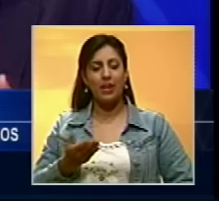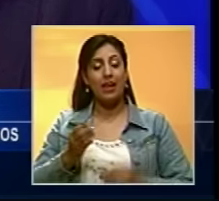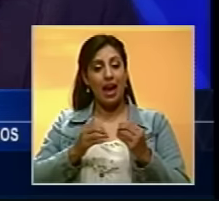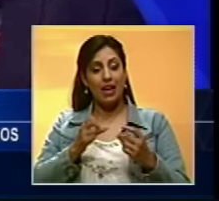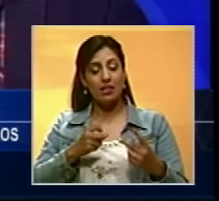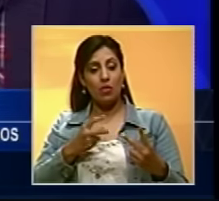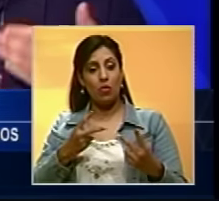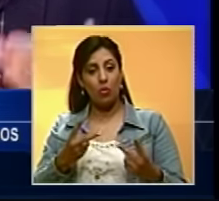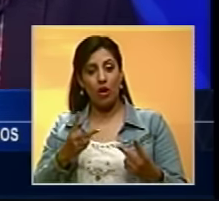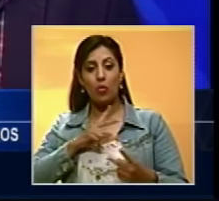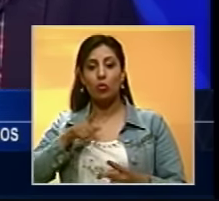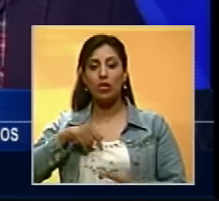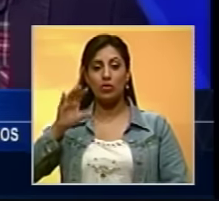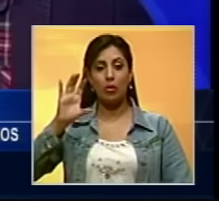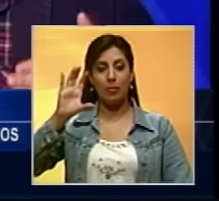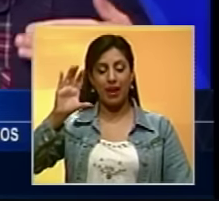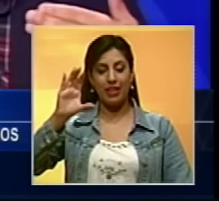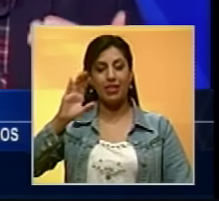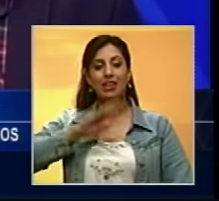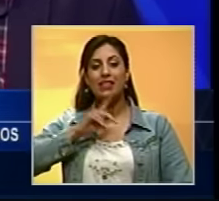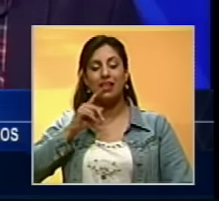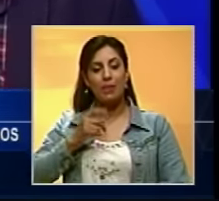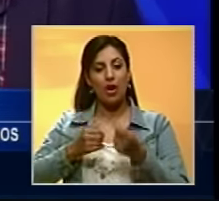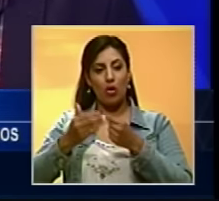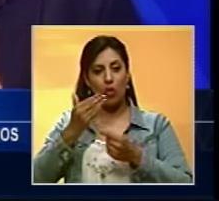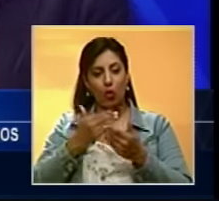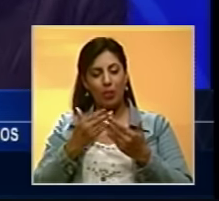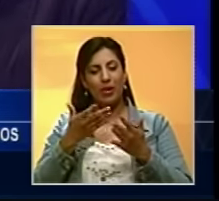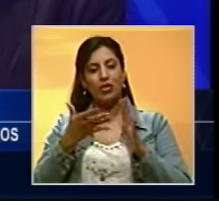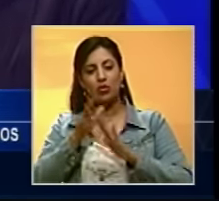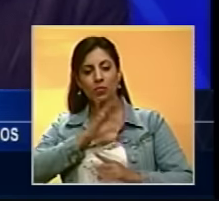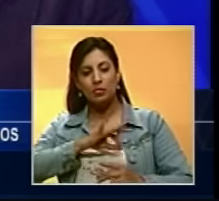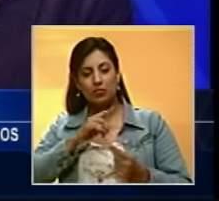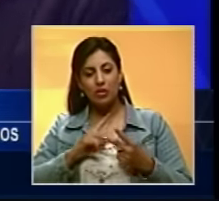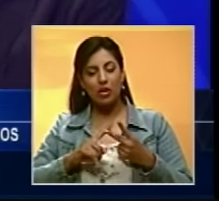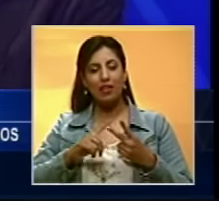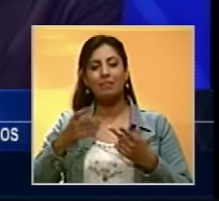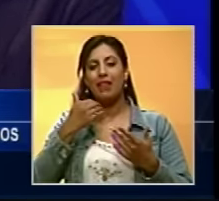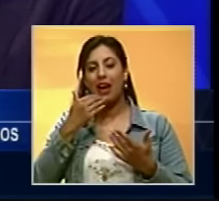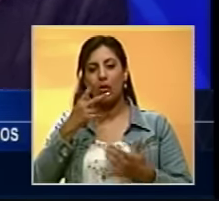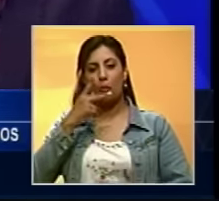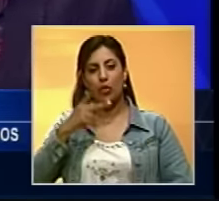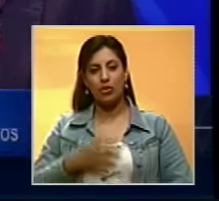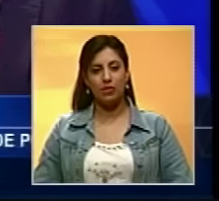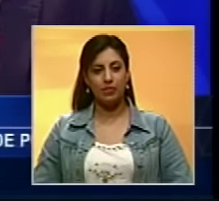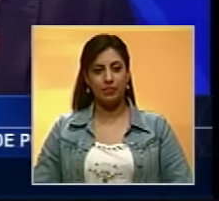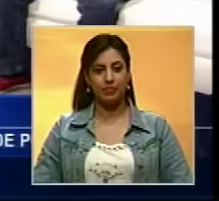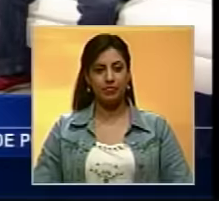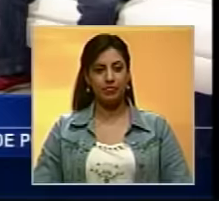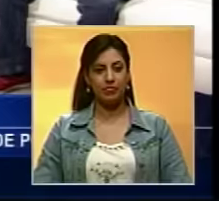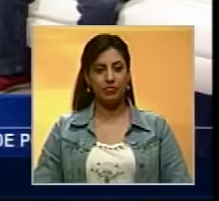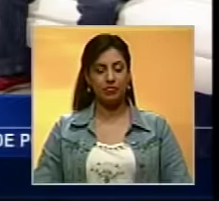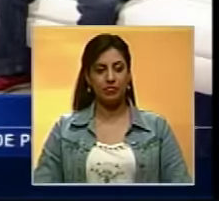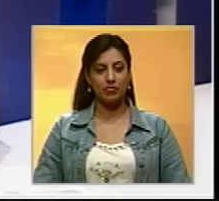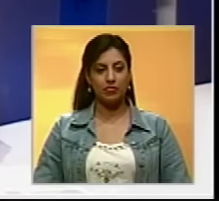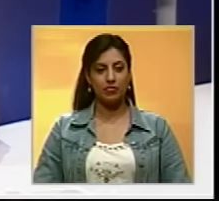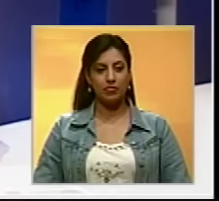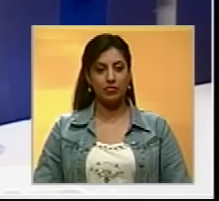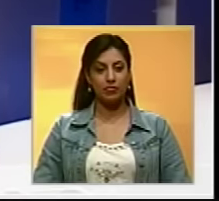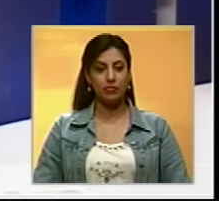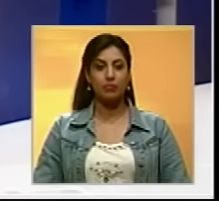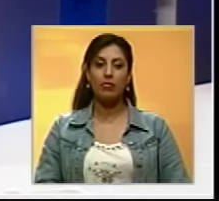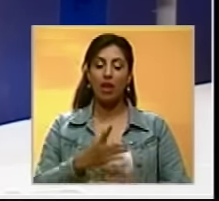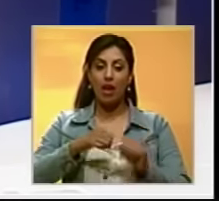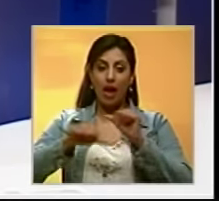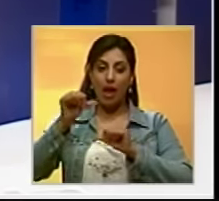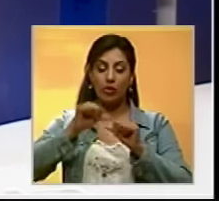rehacer nuestra patria desde el punto de vista económico desde el punto de vista social desde el punto de vista político